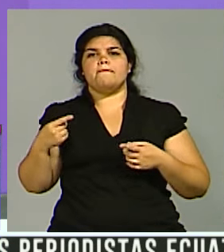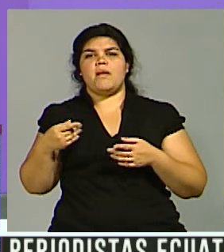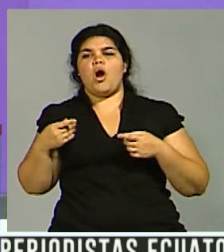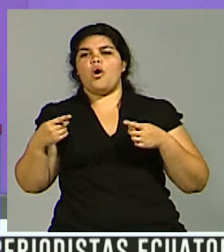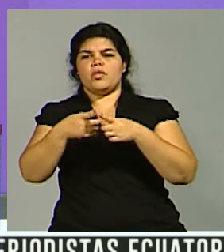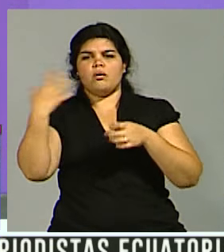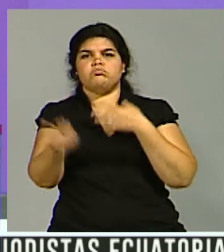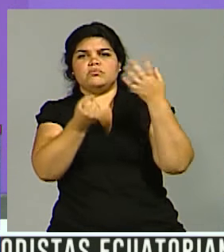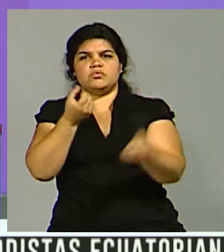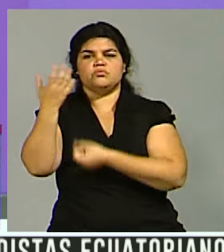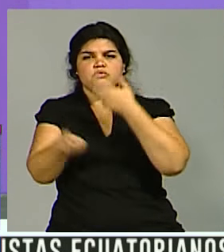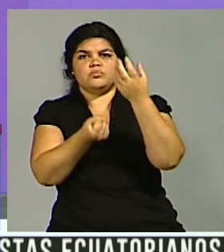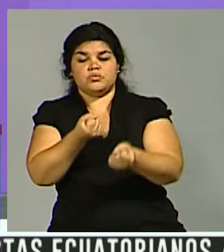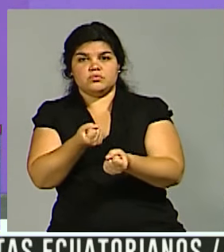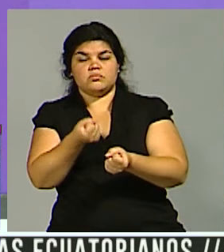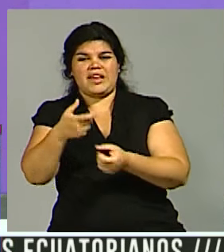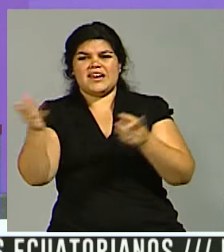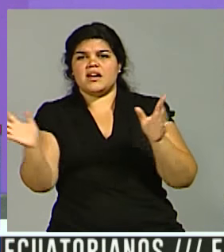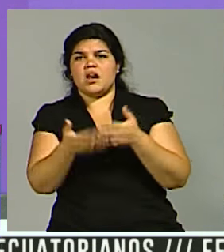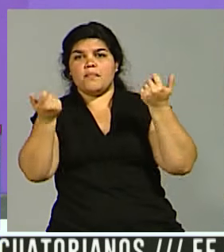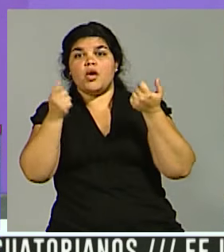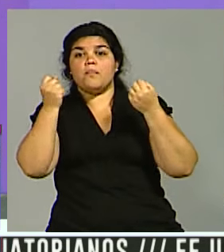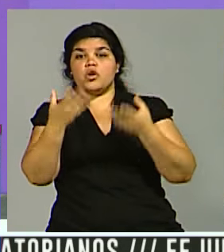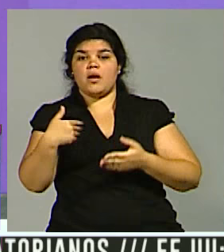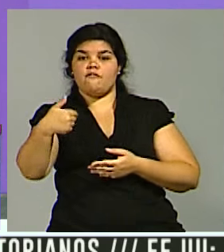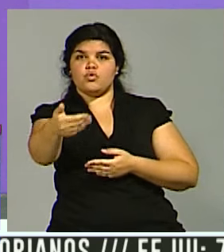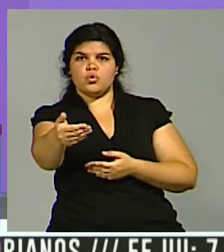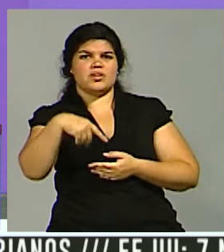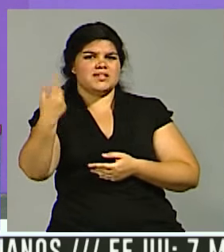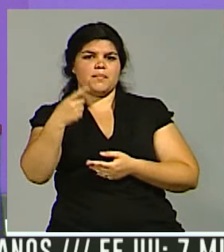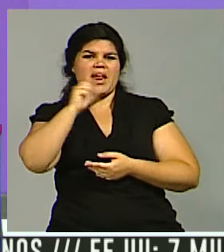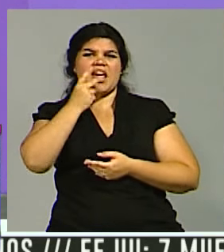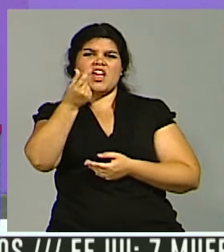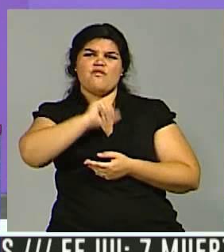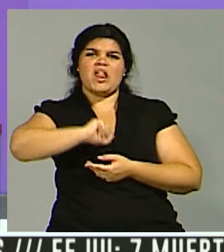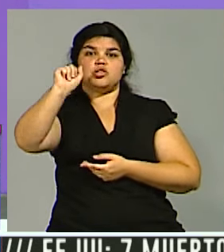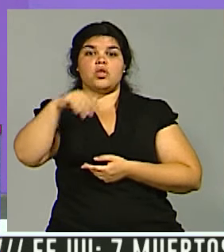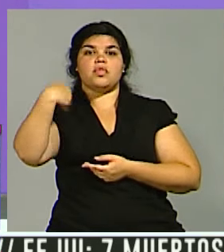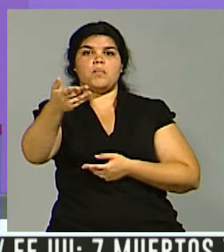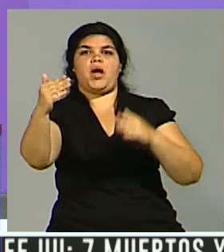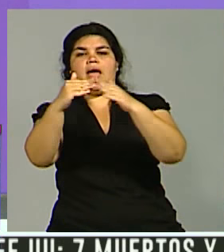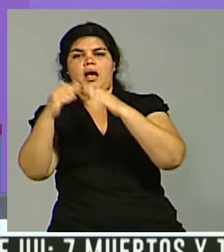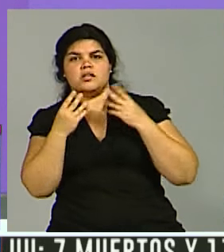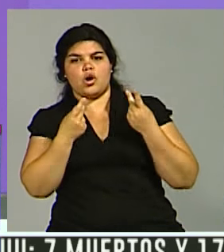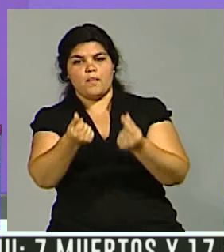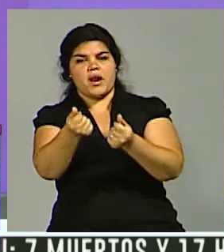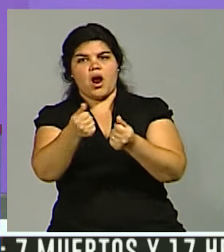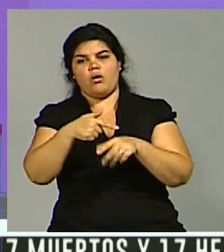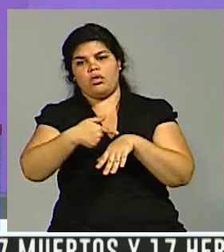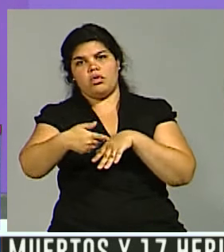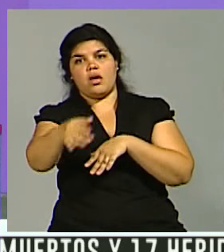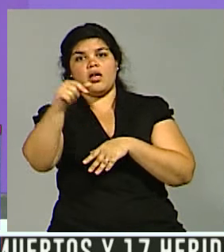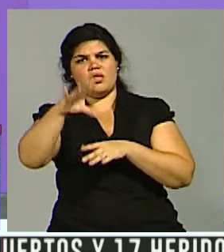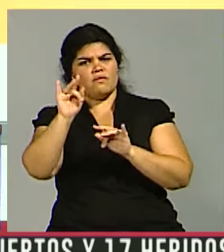largo plazo, porque si no en el futuro, en un país que es históricamente inflacionario, después poder acceder a una vivienda o a un bien durable le va a costar